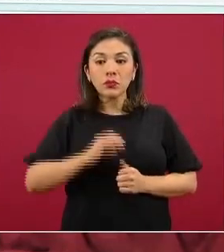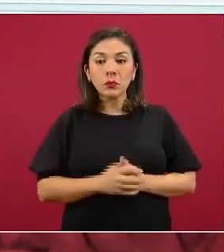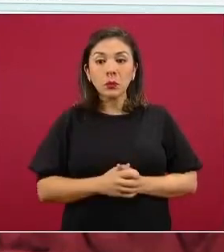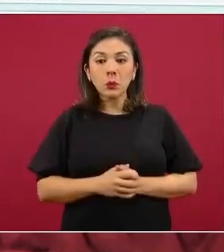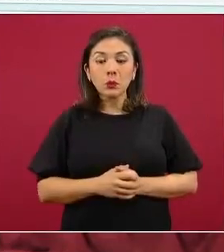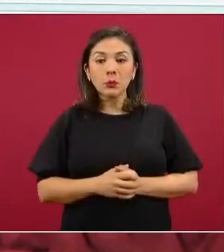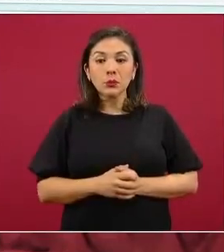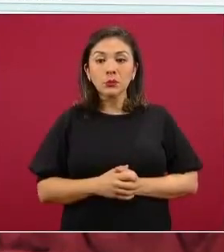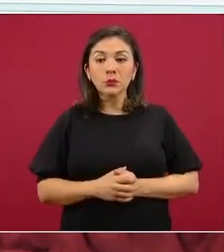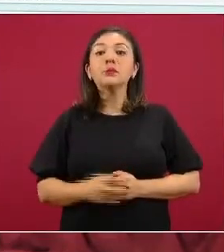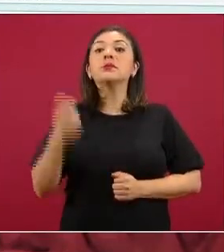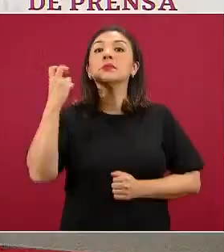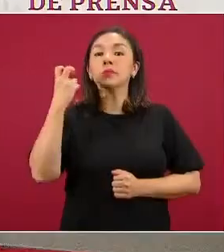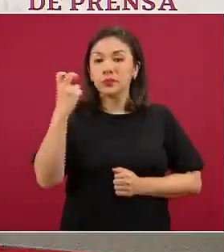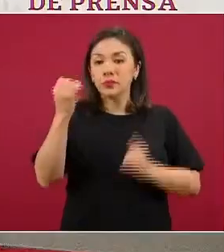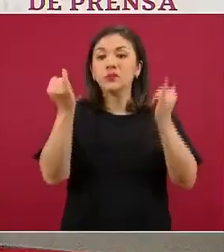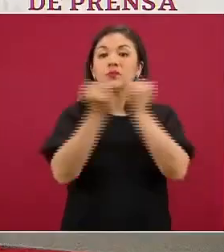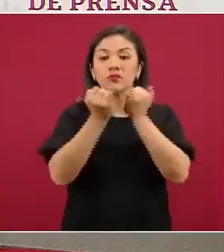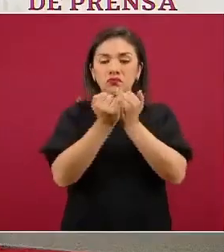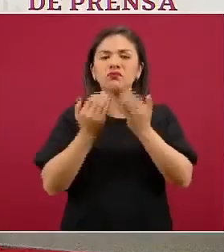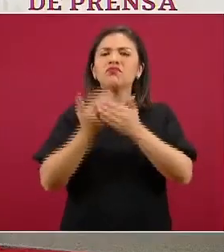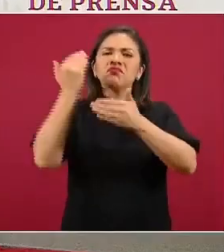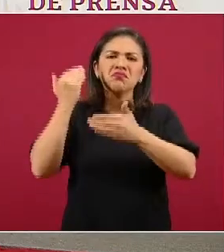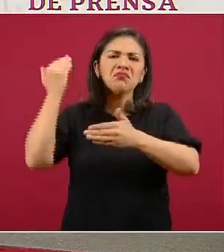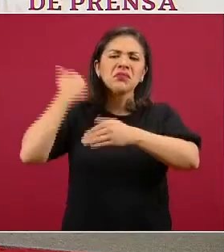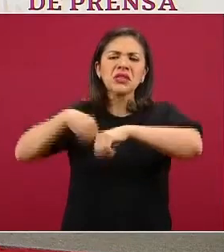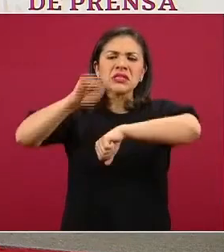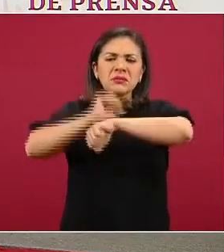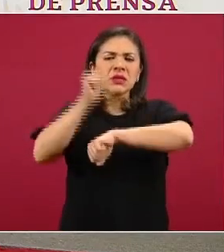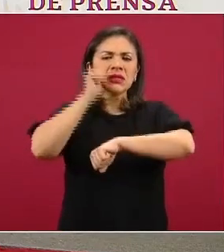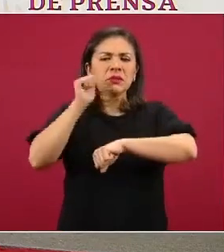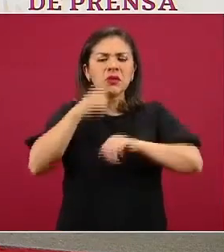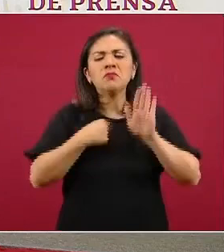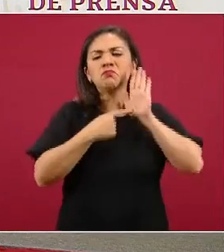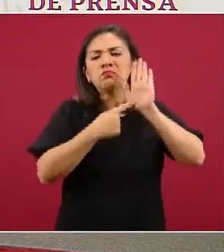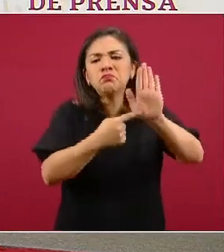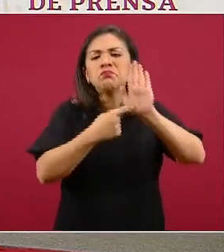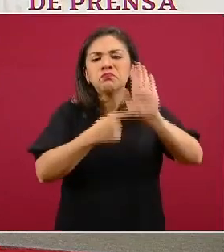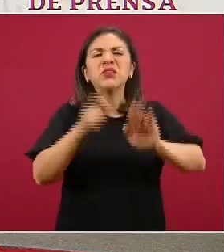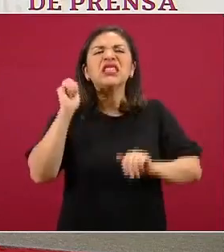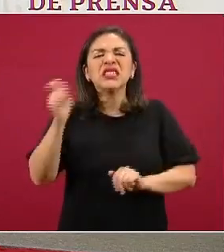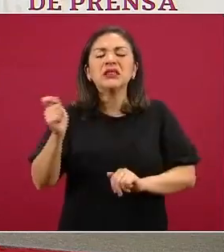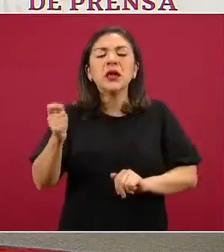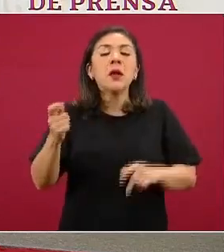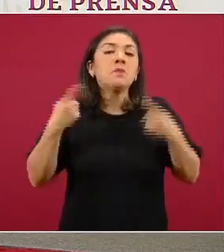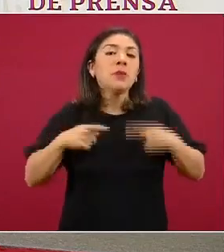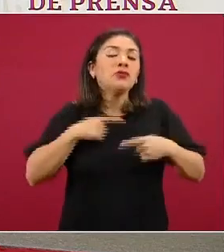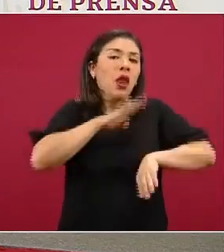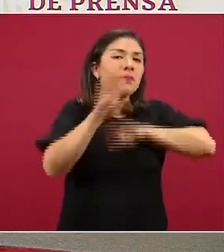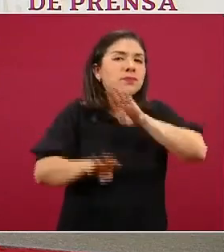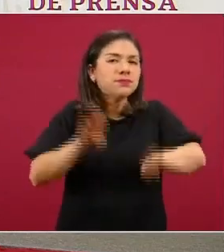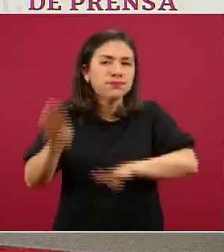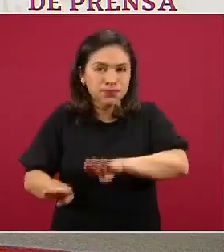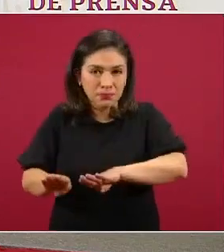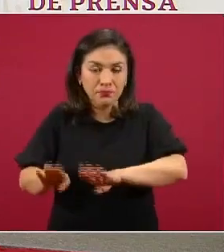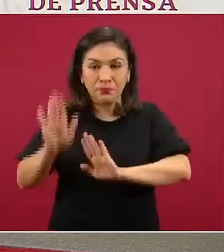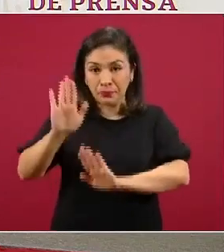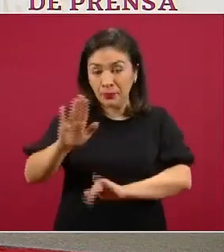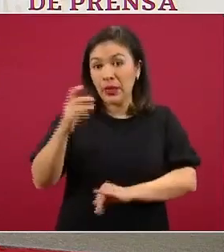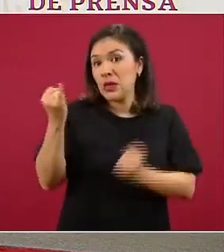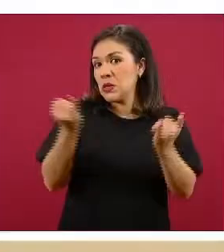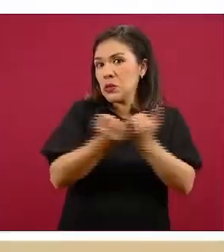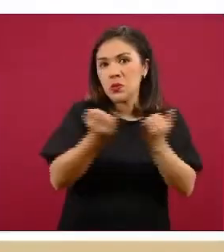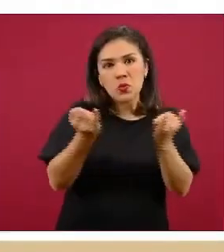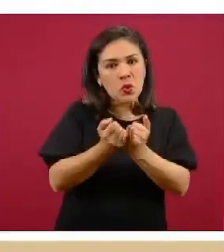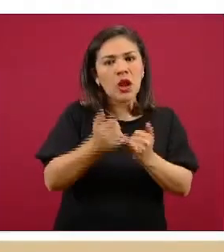Y esta es la curva que también ya desde hace varias semanas presentamos sobre la mortalidad, en donde también